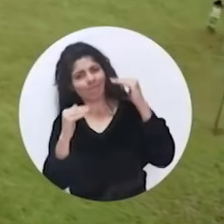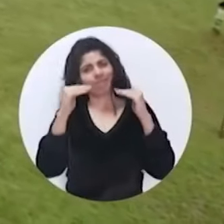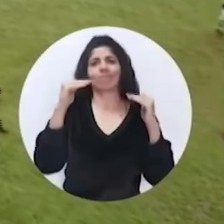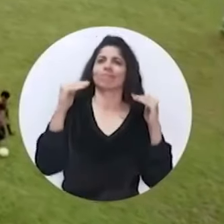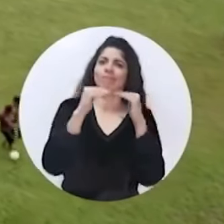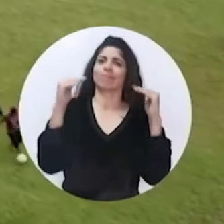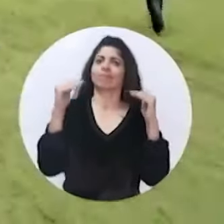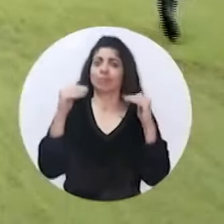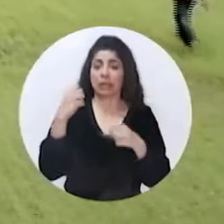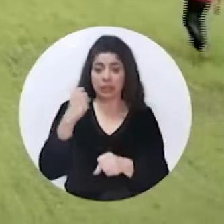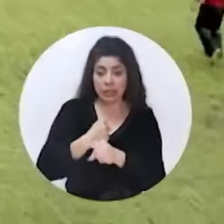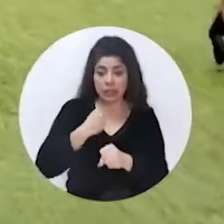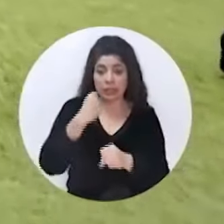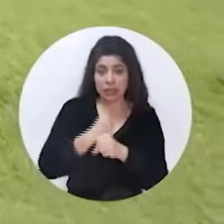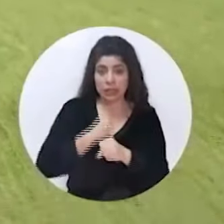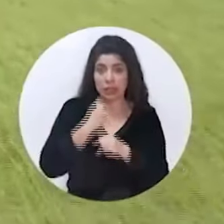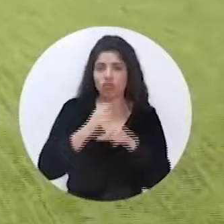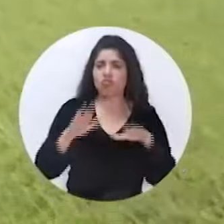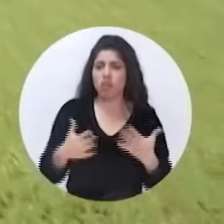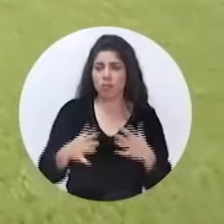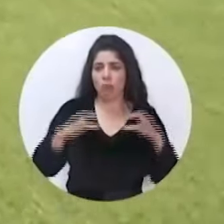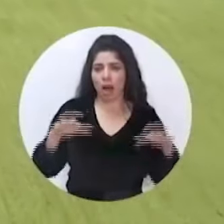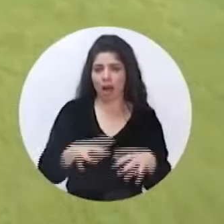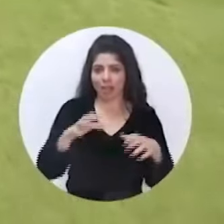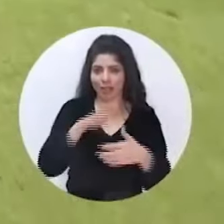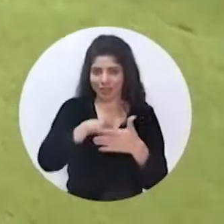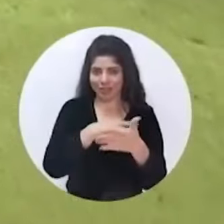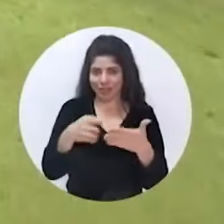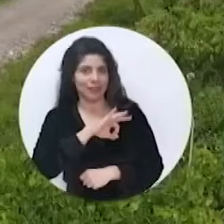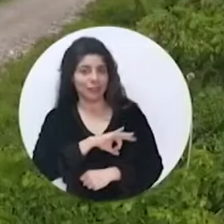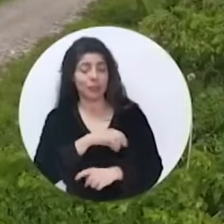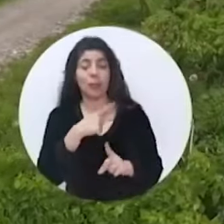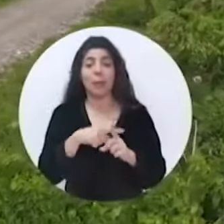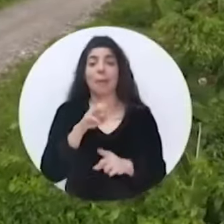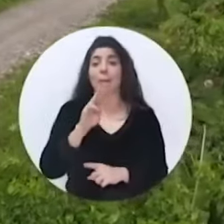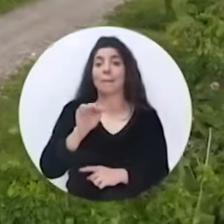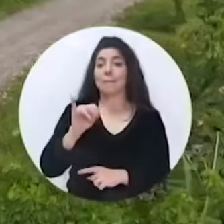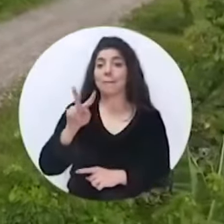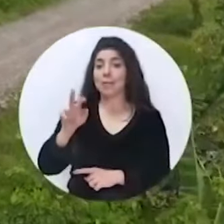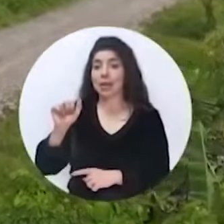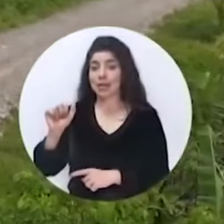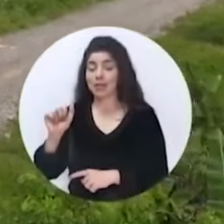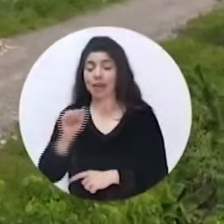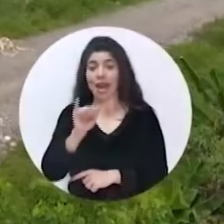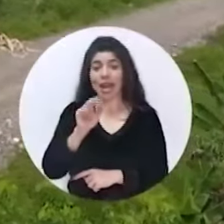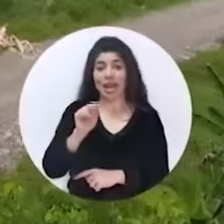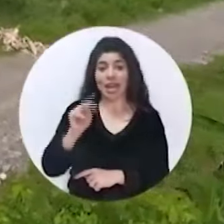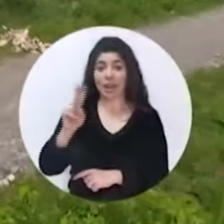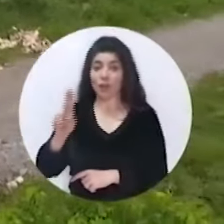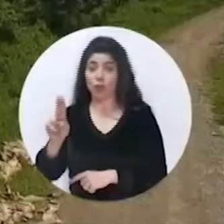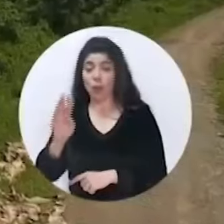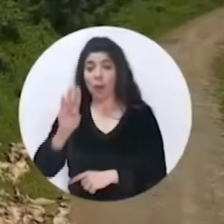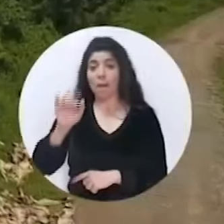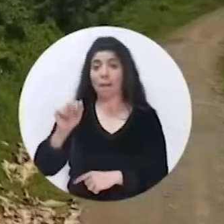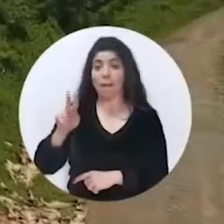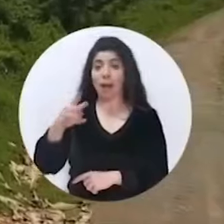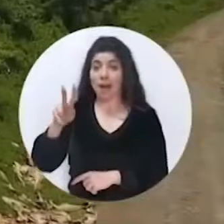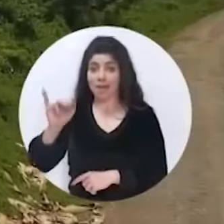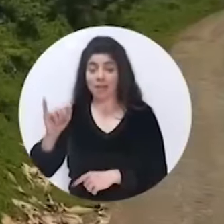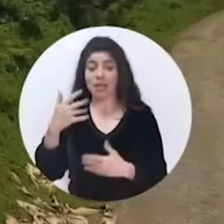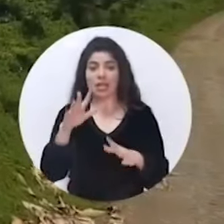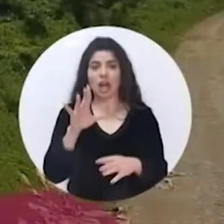Rural INDER, junto con el apoyo del Viceministerio de la Presidencia, el Ministerio de Justicia y Paz y la Comisión Nacional de Asuntos